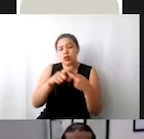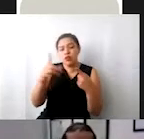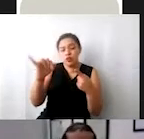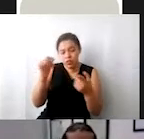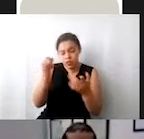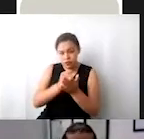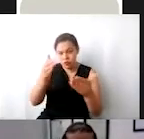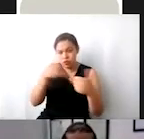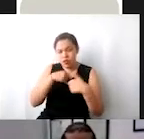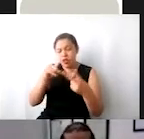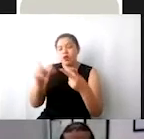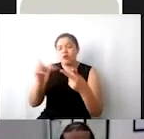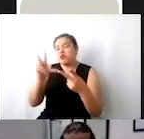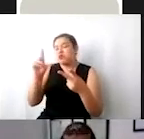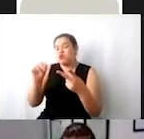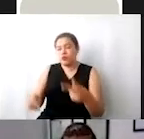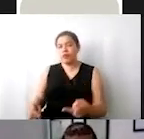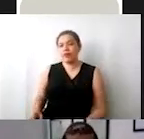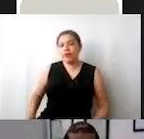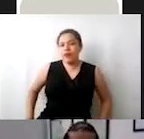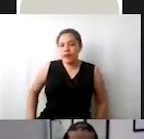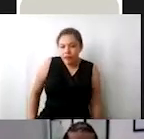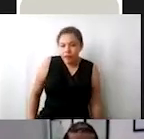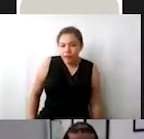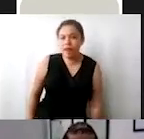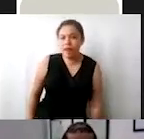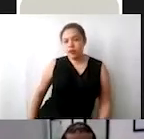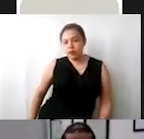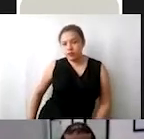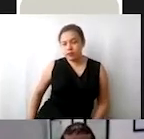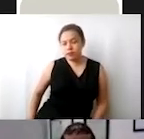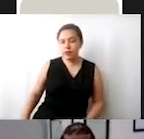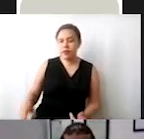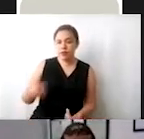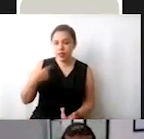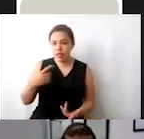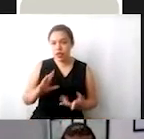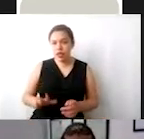cuándo no. Entonces, bueno, aquí ya vemos que de entrada todas